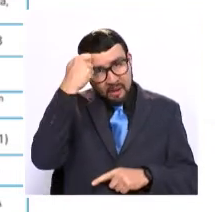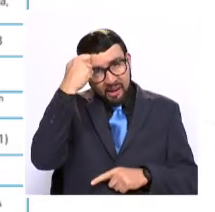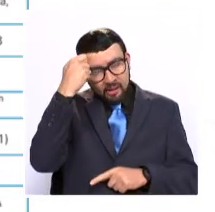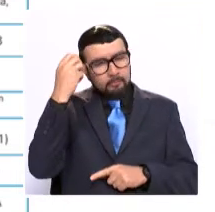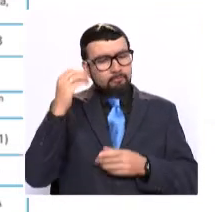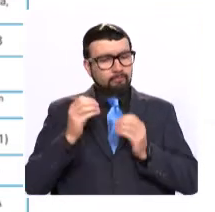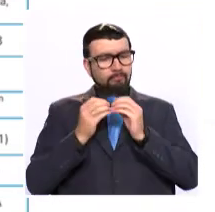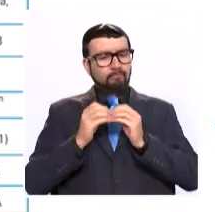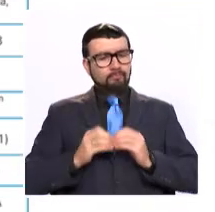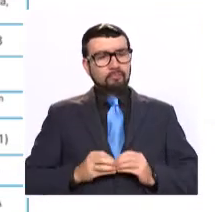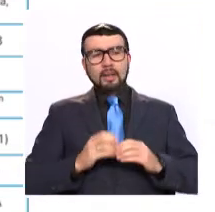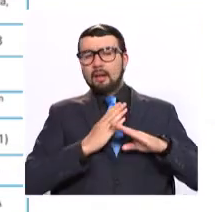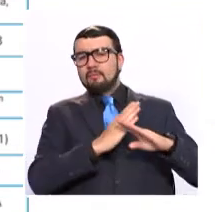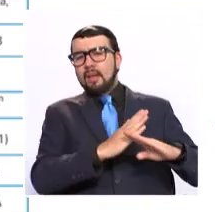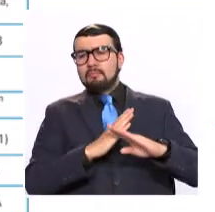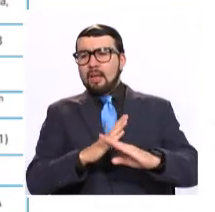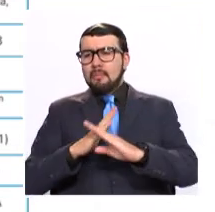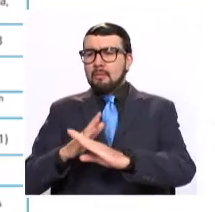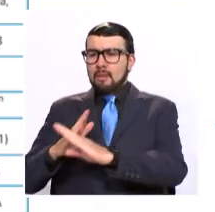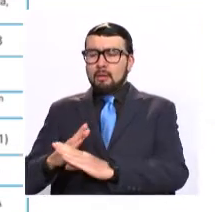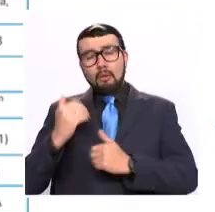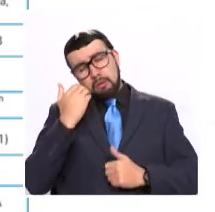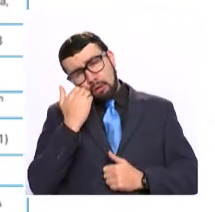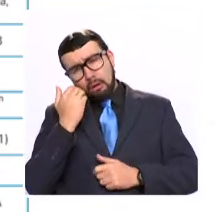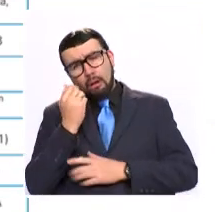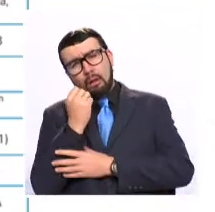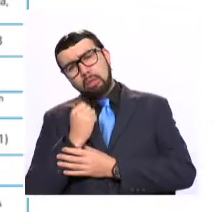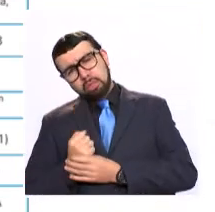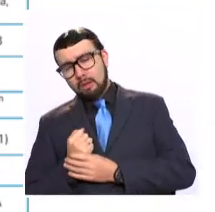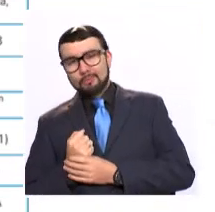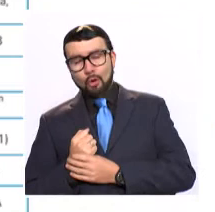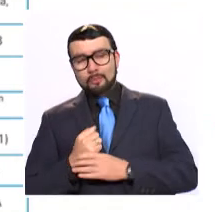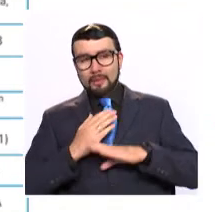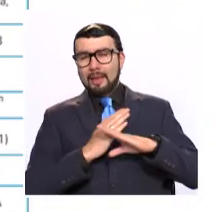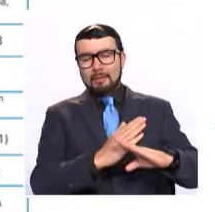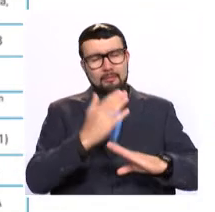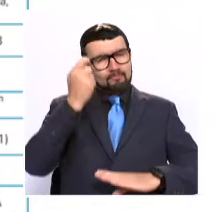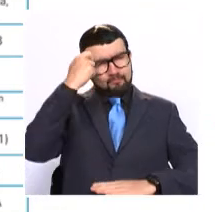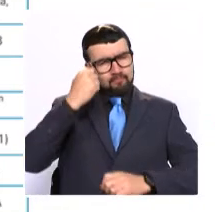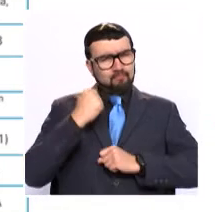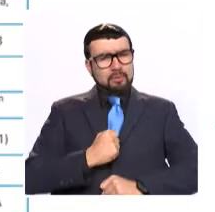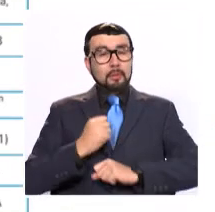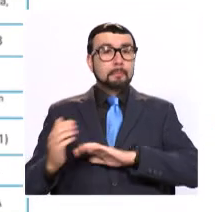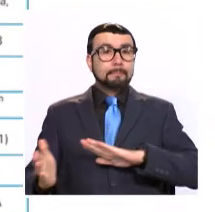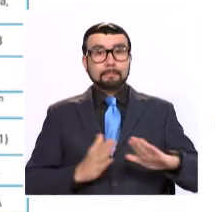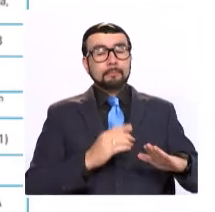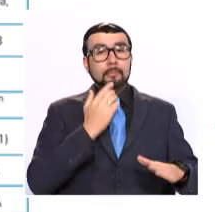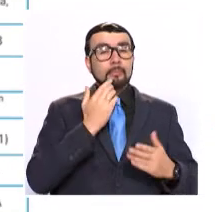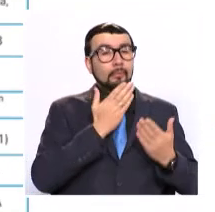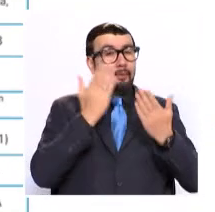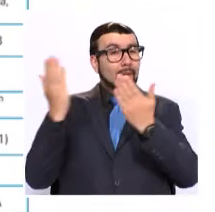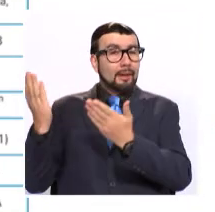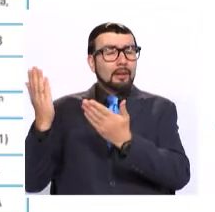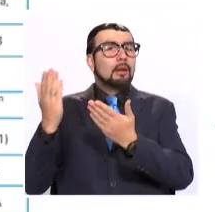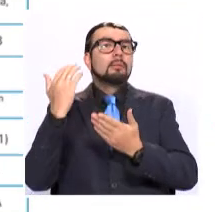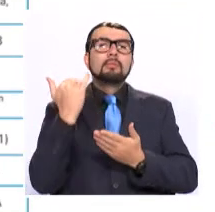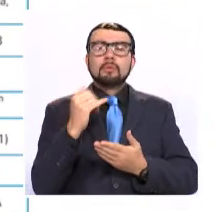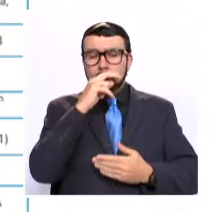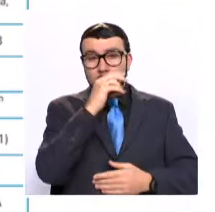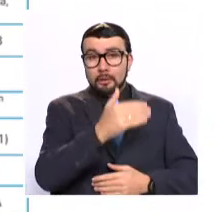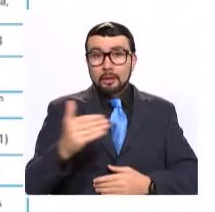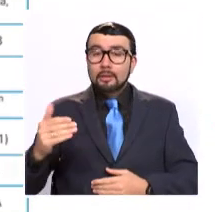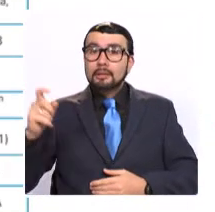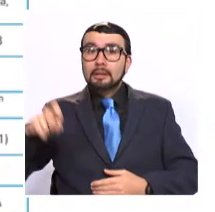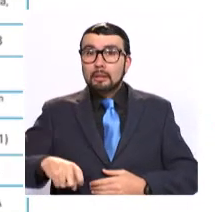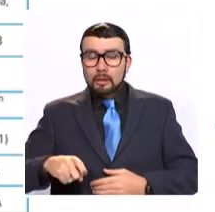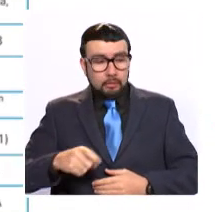bien desde la prevención que ya desde la enfermedad. Allí quiero contarles, estamos viendo, decíamos los niños deben estar vacunándose